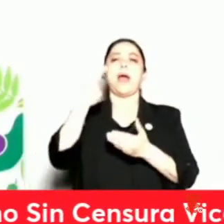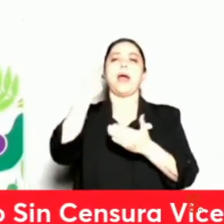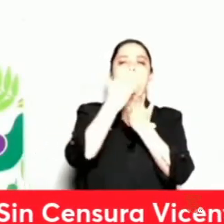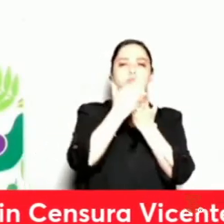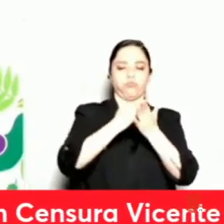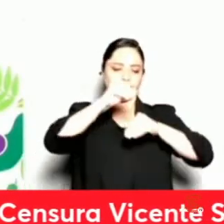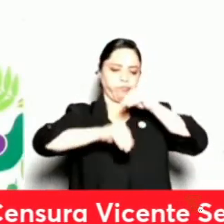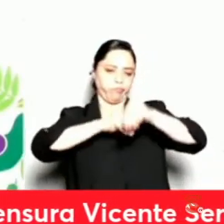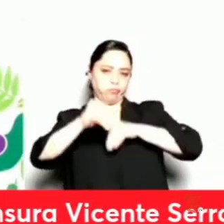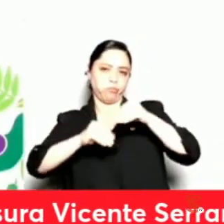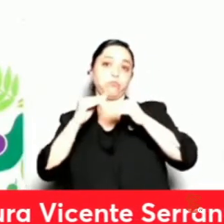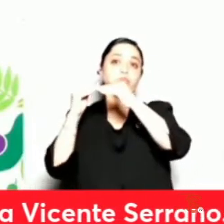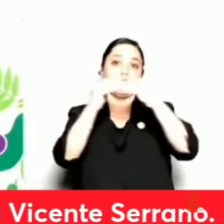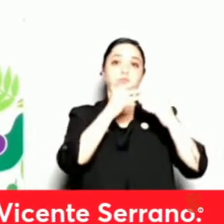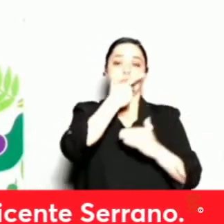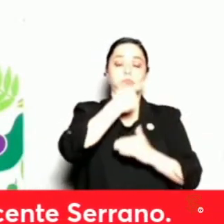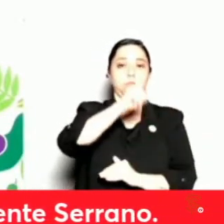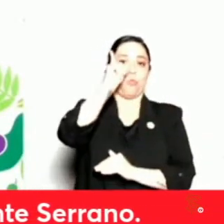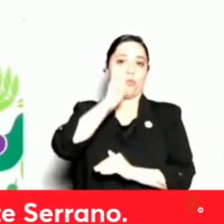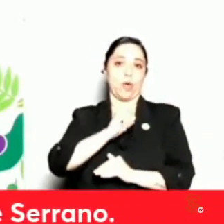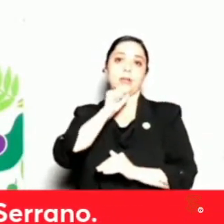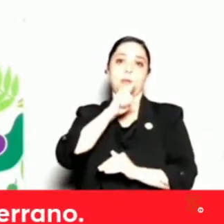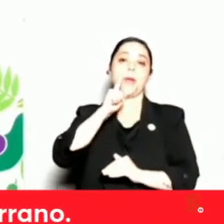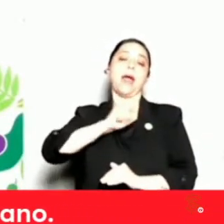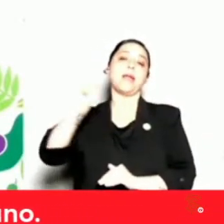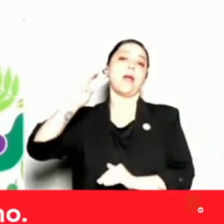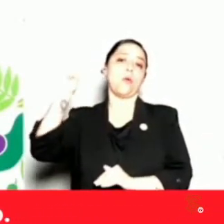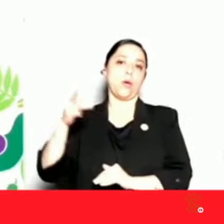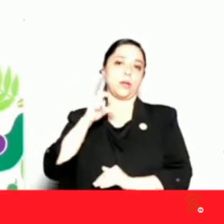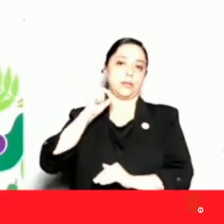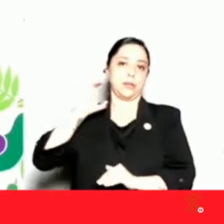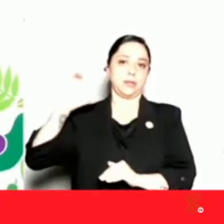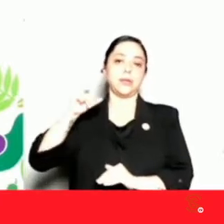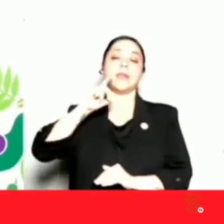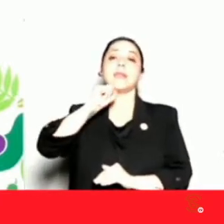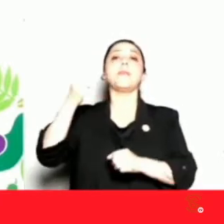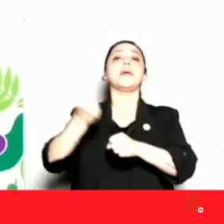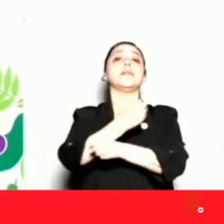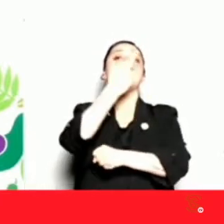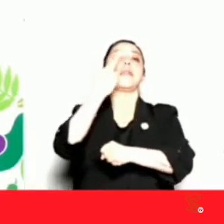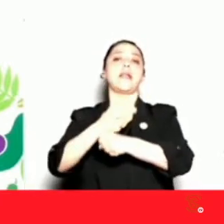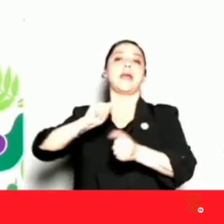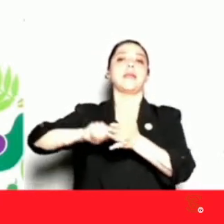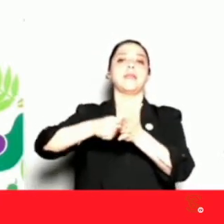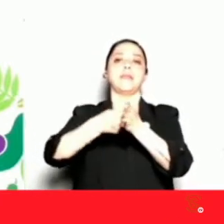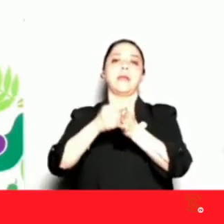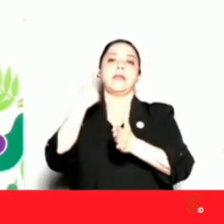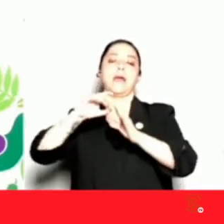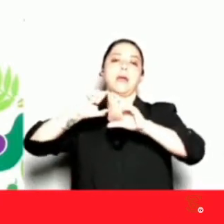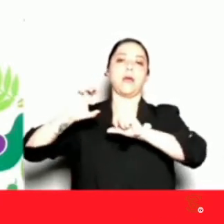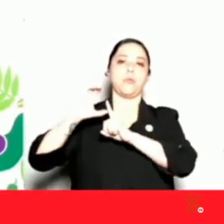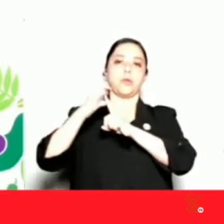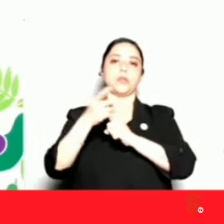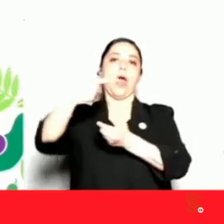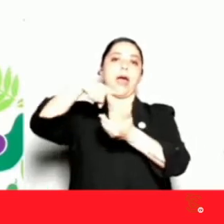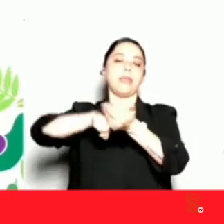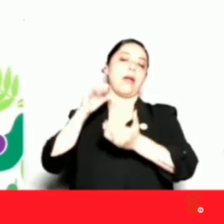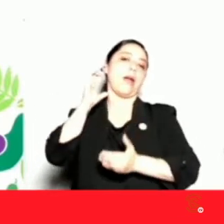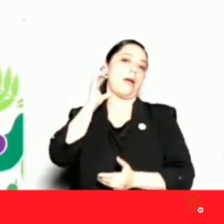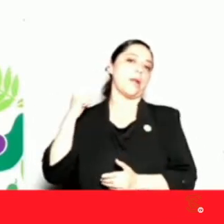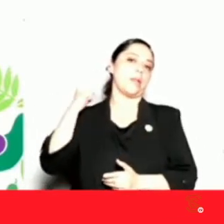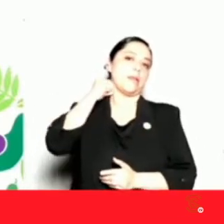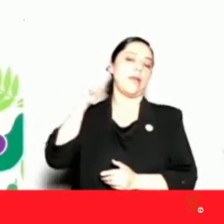perspectiva de género en el INDES en Washington, D.C. Fue secretaria técnica de la Comisión de Equidad de Género en la Cámara de Diputados durante